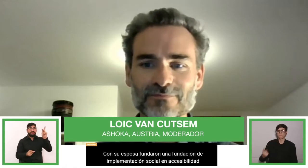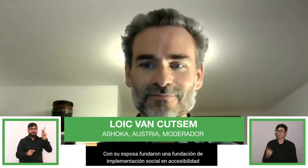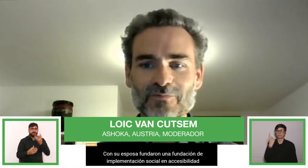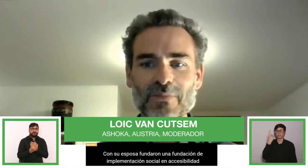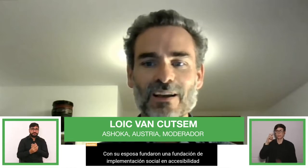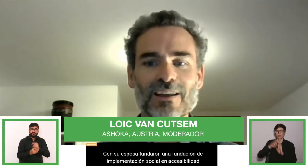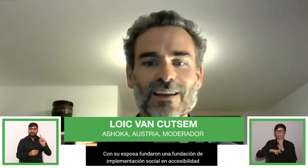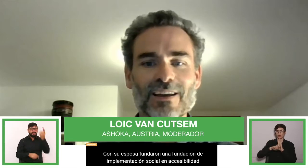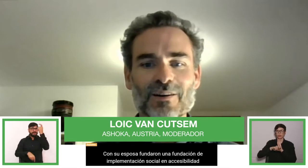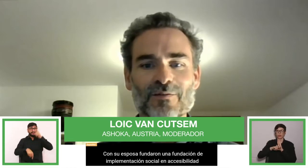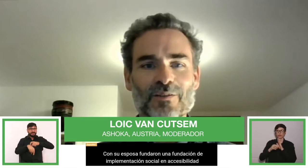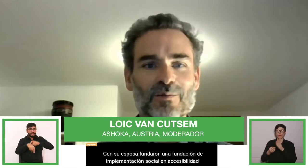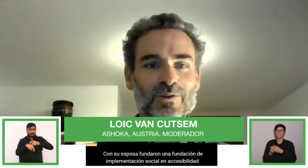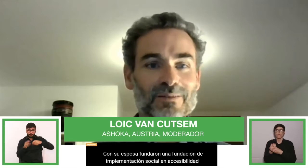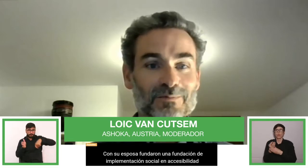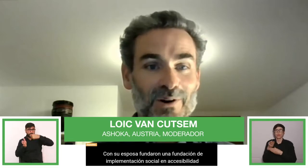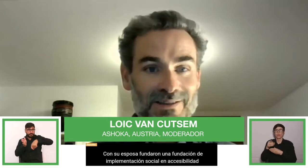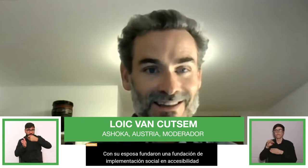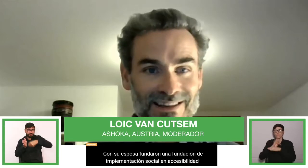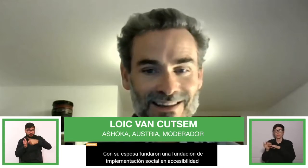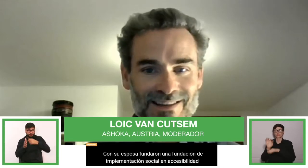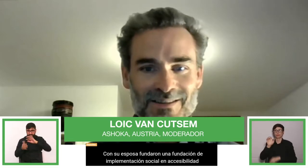la Fundación Esso es el Zero Project.